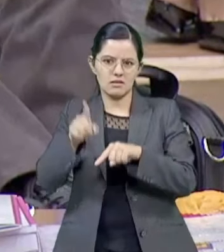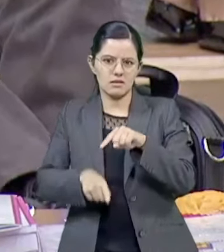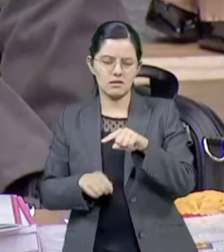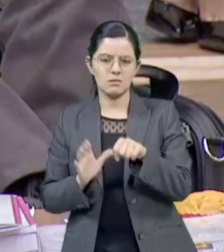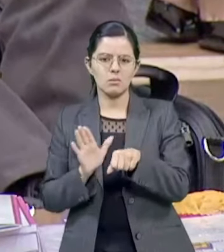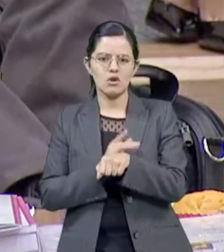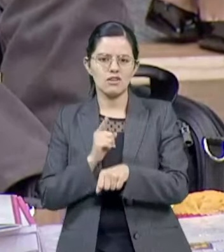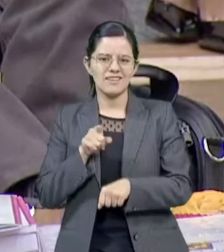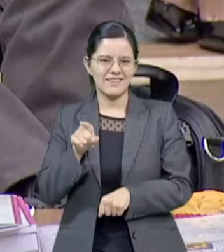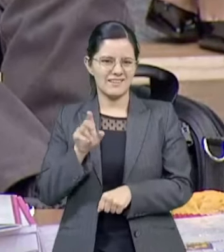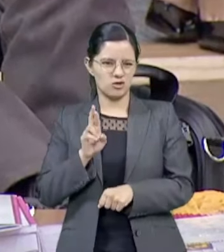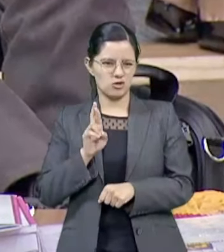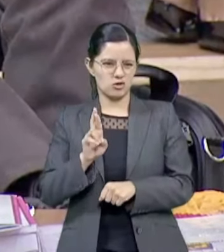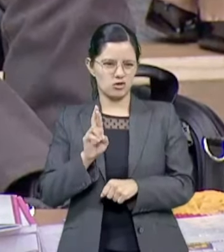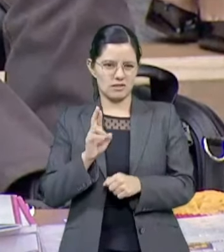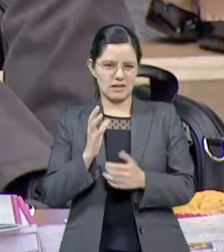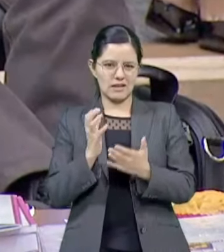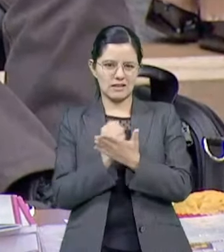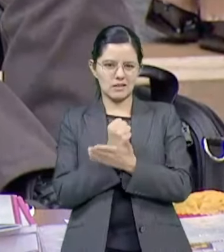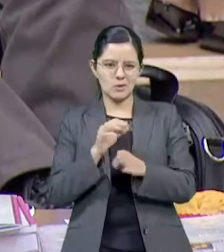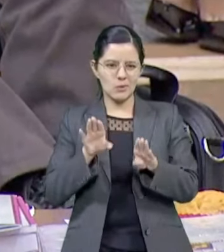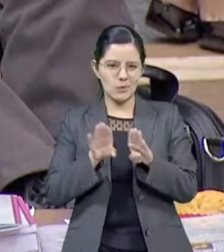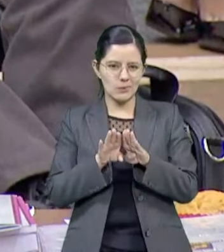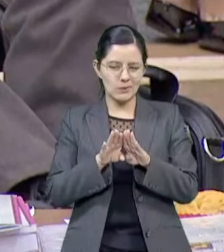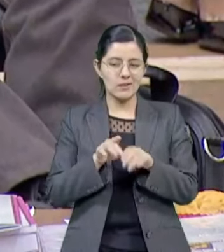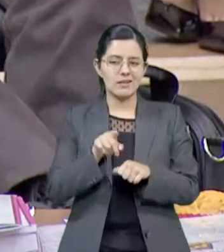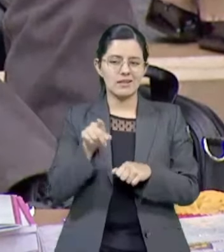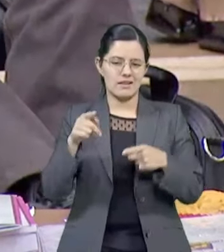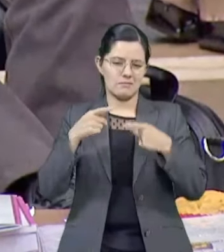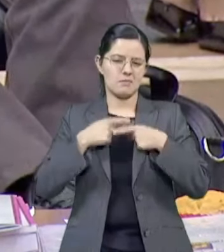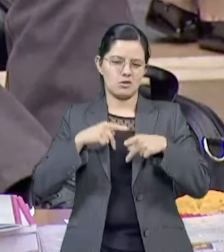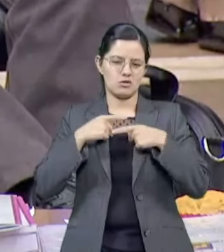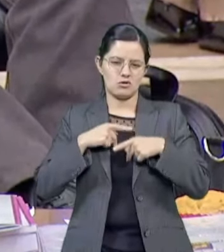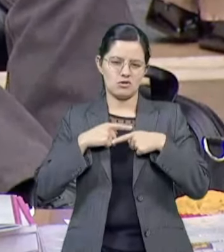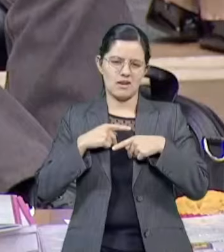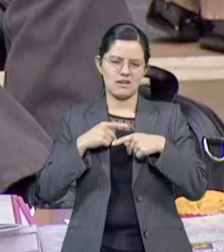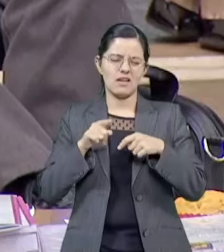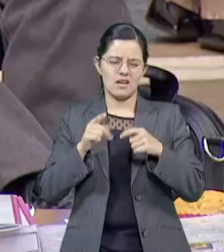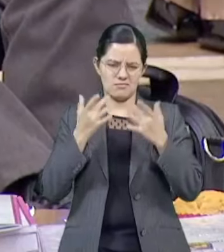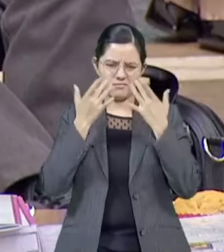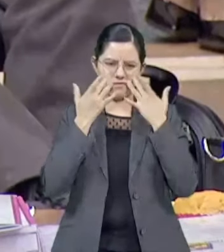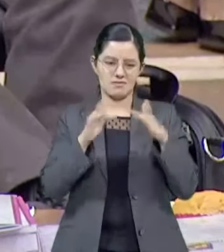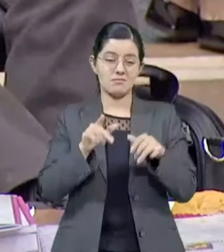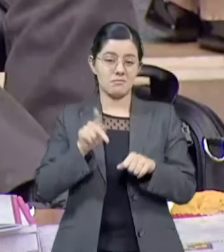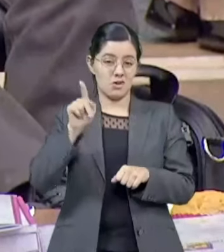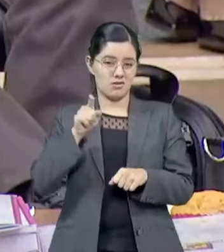que Berta Xochitl Gálvez Ruiz gane es que la gente decline. Pero Claudia Sheinbaum no va a declinar y va a